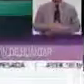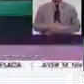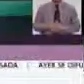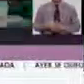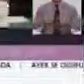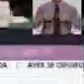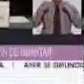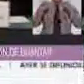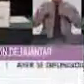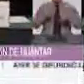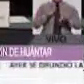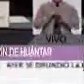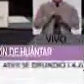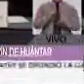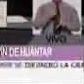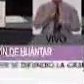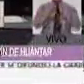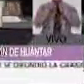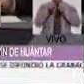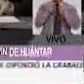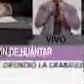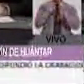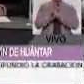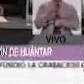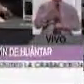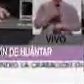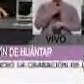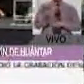Desde el punto de vista legal, la pregunta es si es legal.